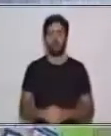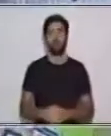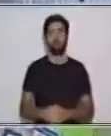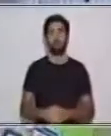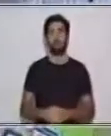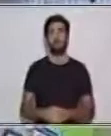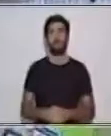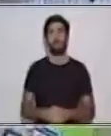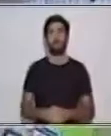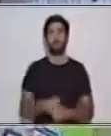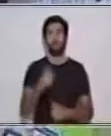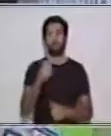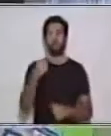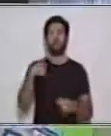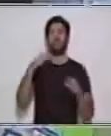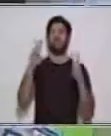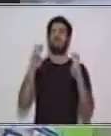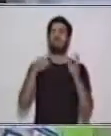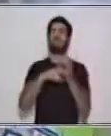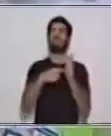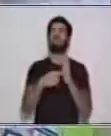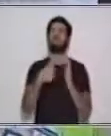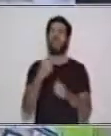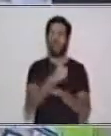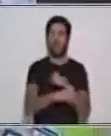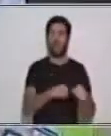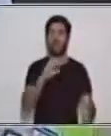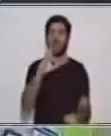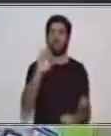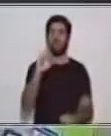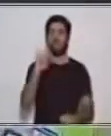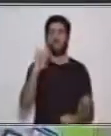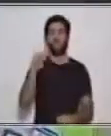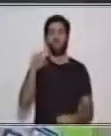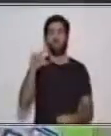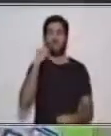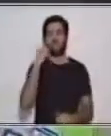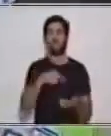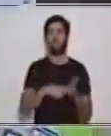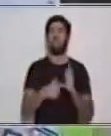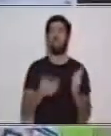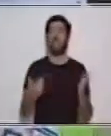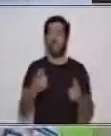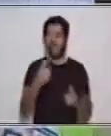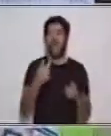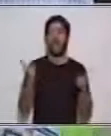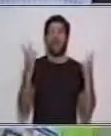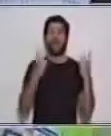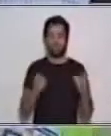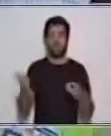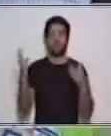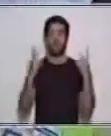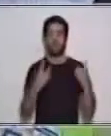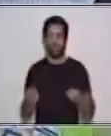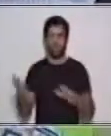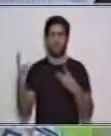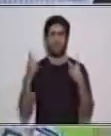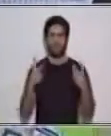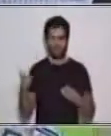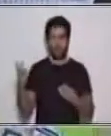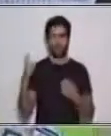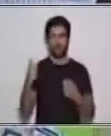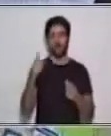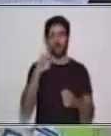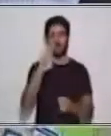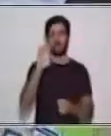Si definimos la palabra frecuencia, podemos decir que es algo que se repite, ¿verdad? Entonces la frecuencia, la columna de la frecuencia